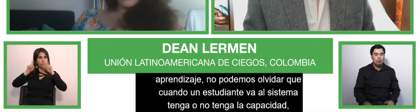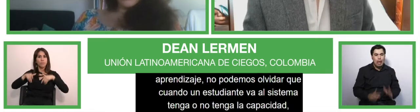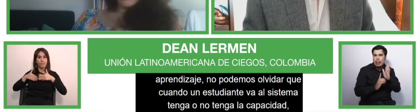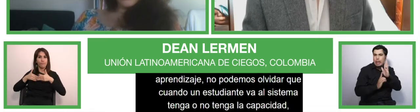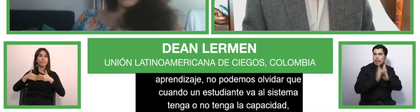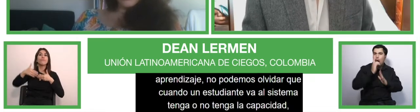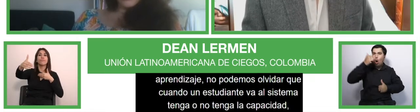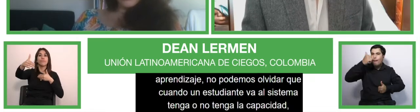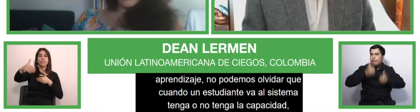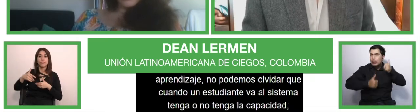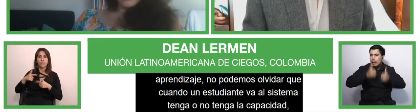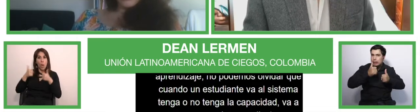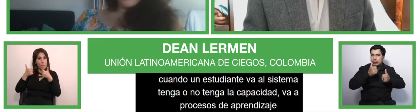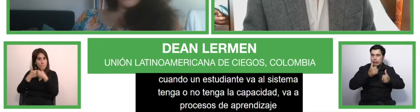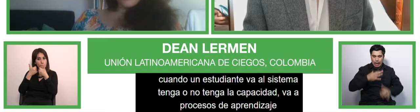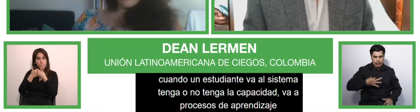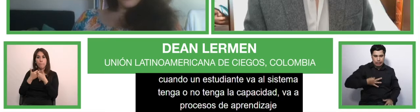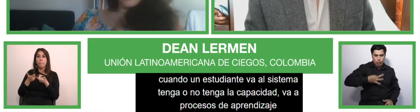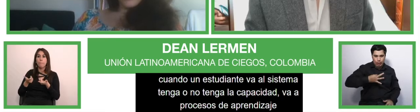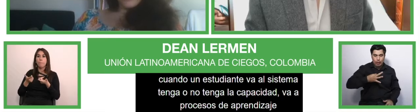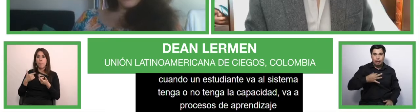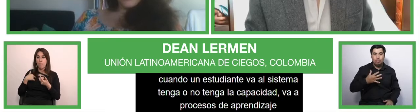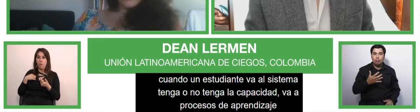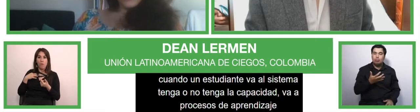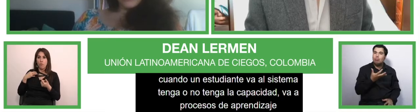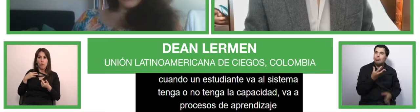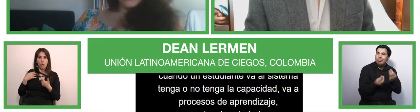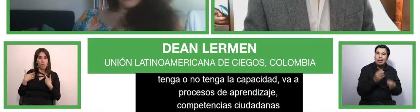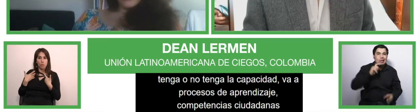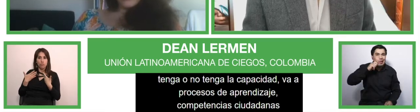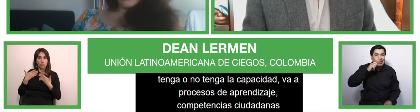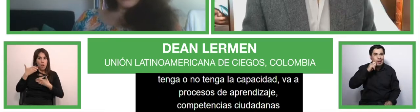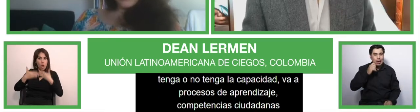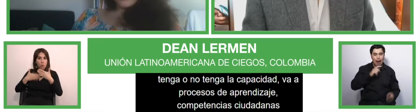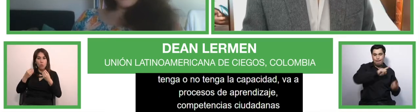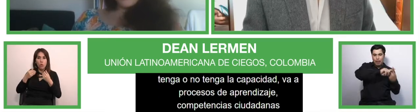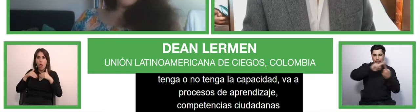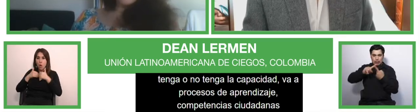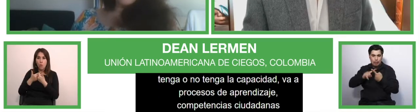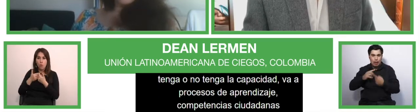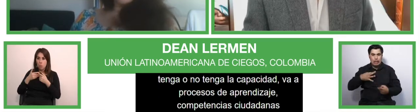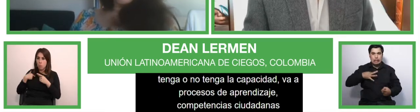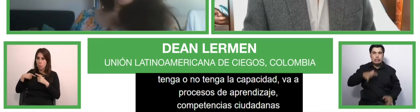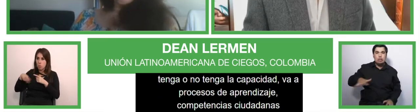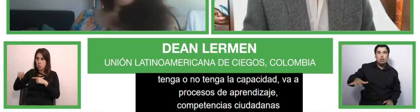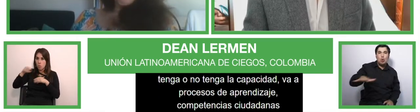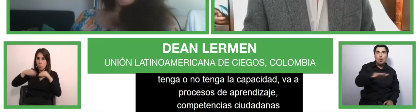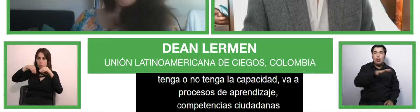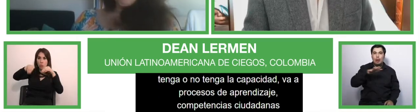competencias ciudadanas que implican la participación ciudadana y que está la